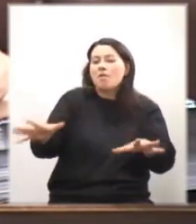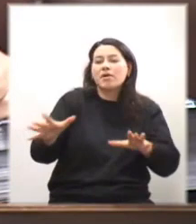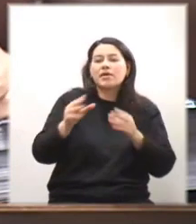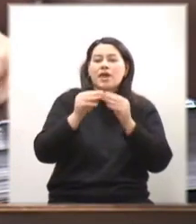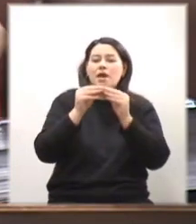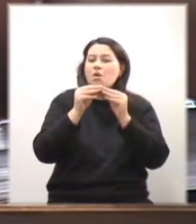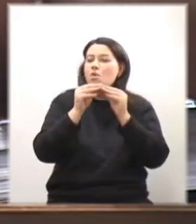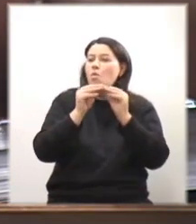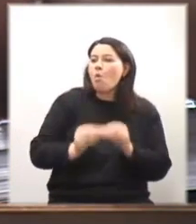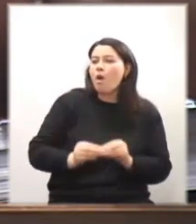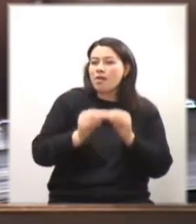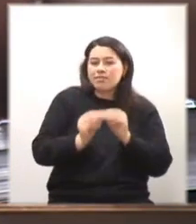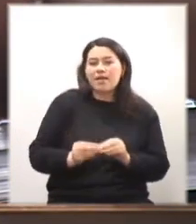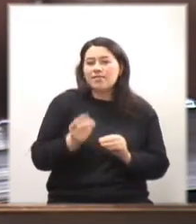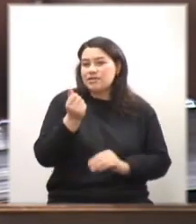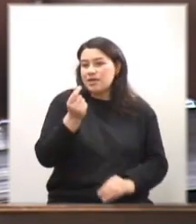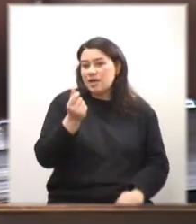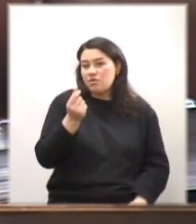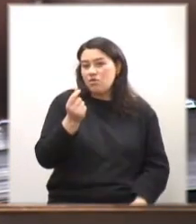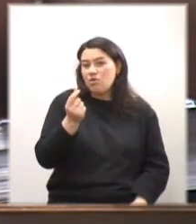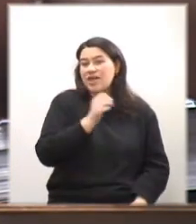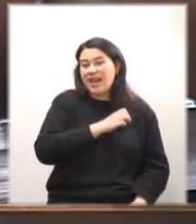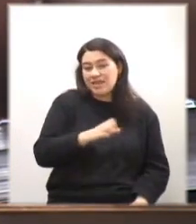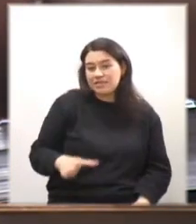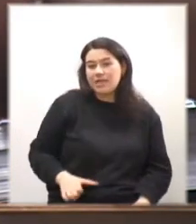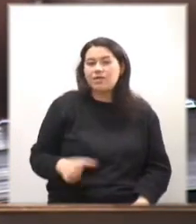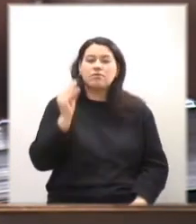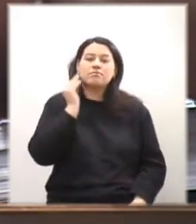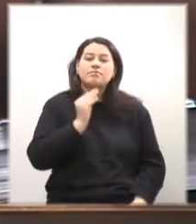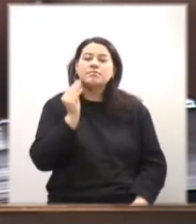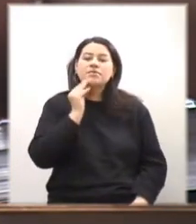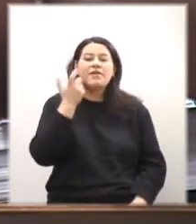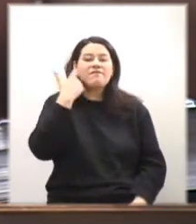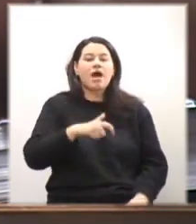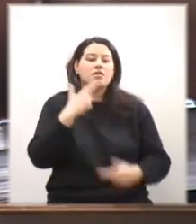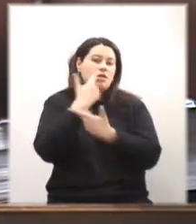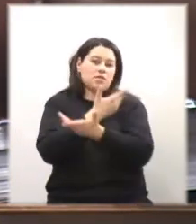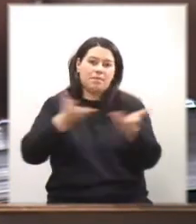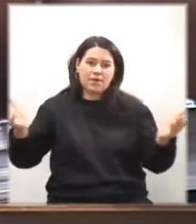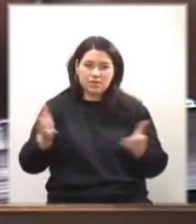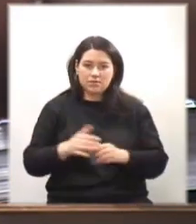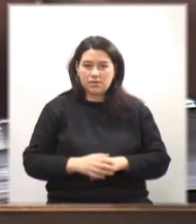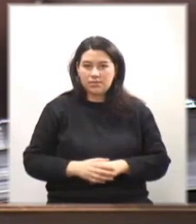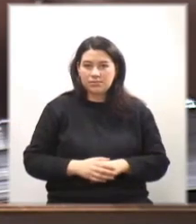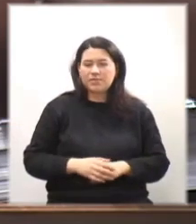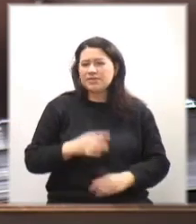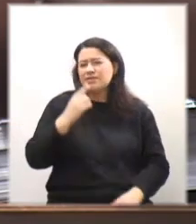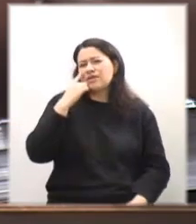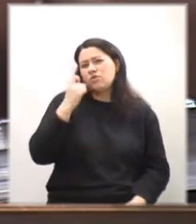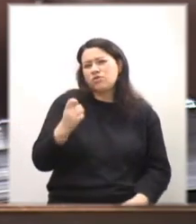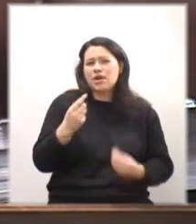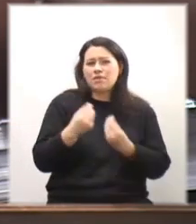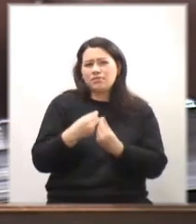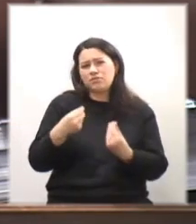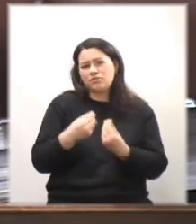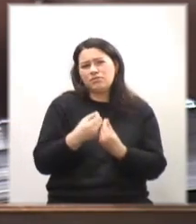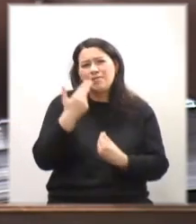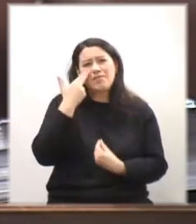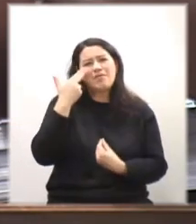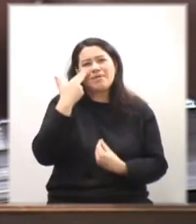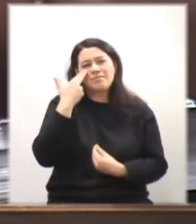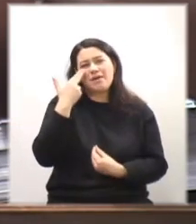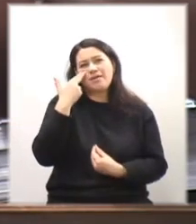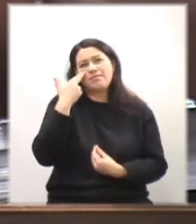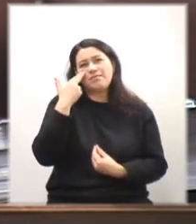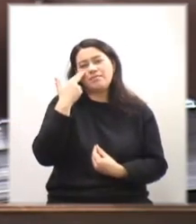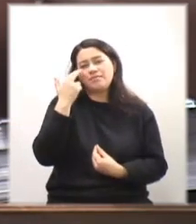cuentas públicas con discrecionalidad y falta de transparencia. Son notorios los problemas de